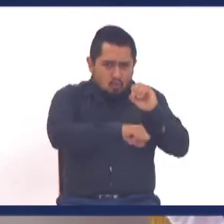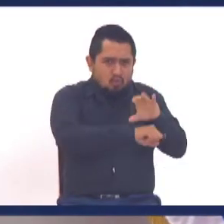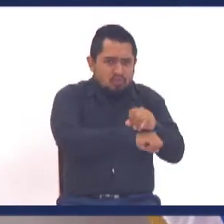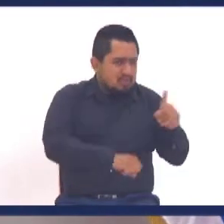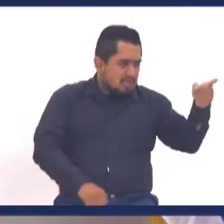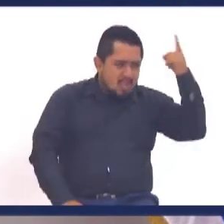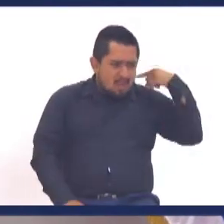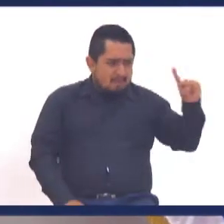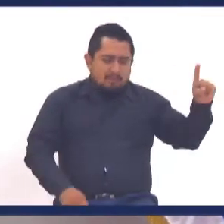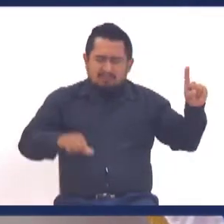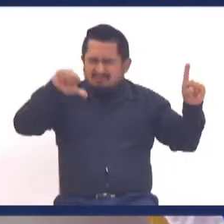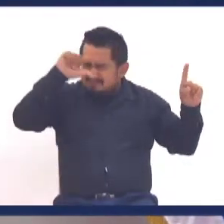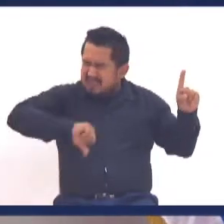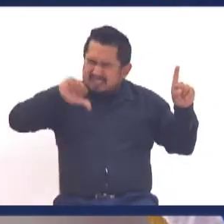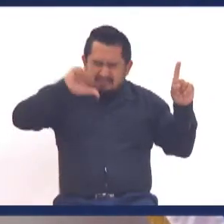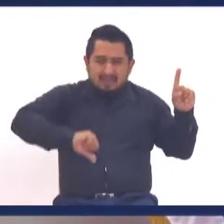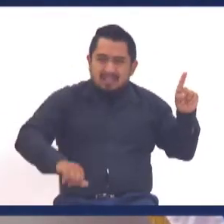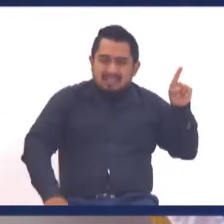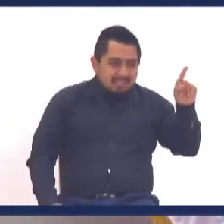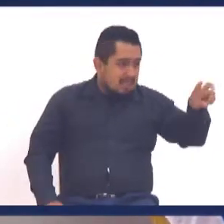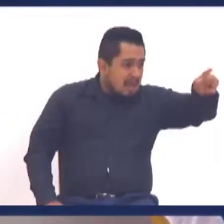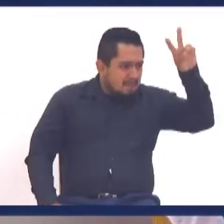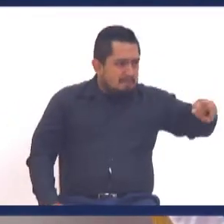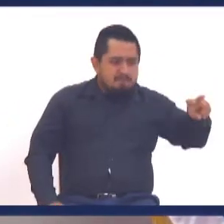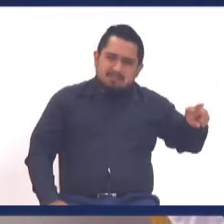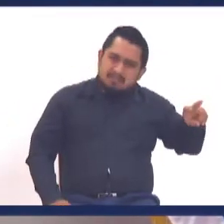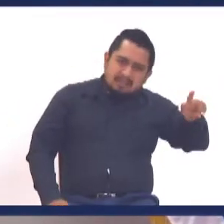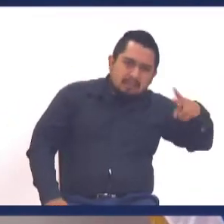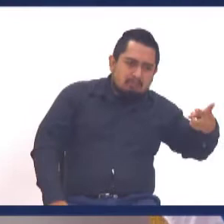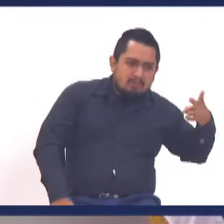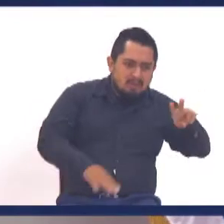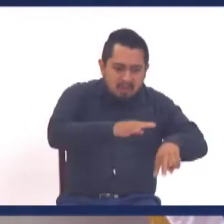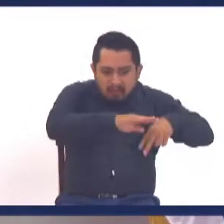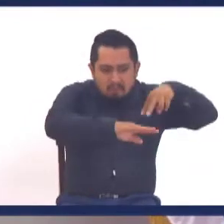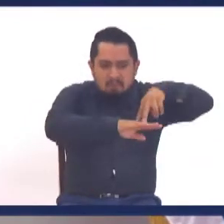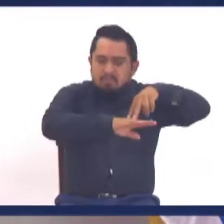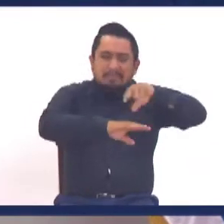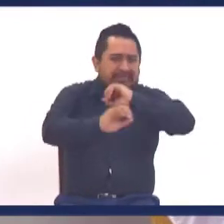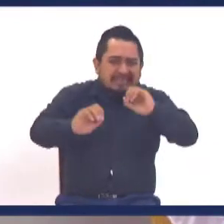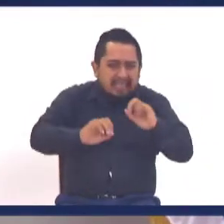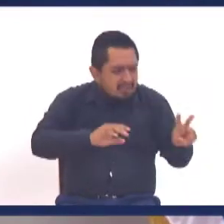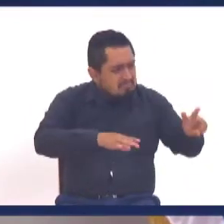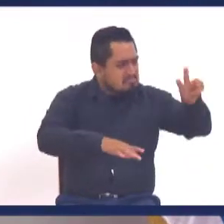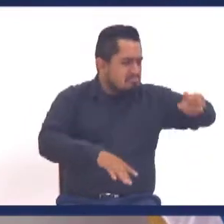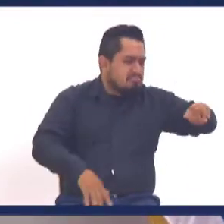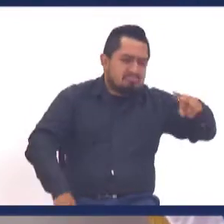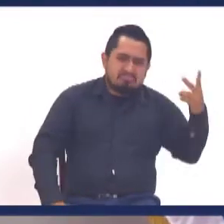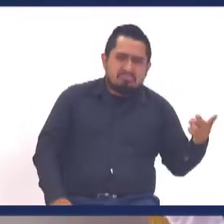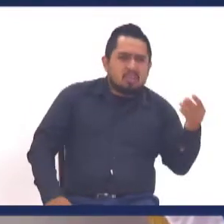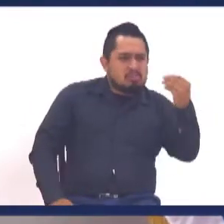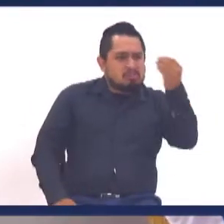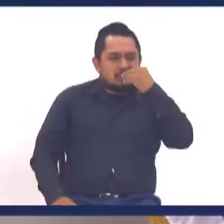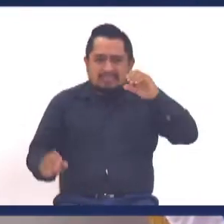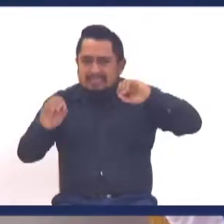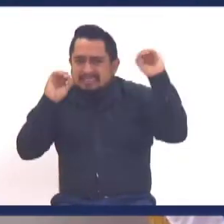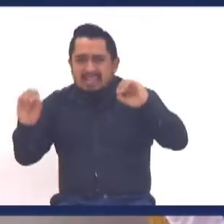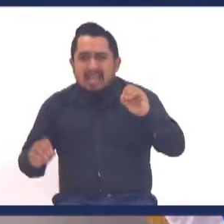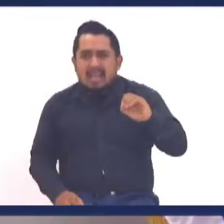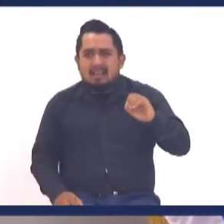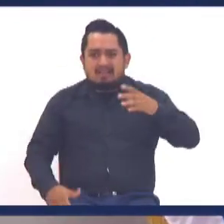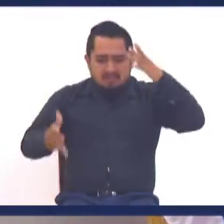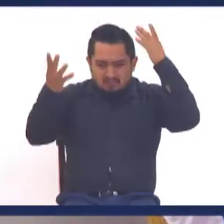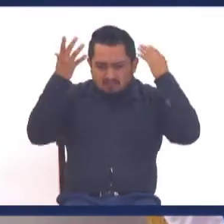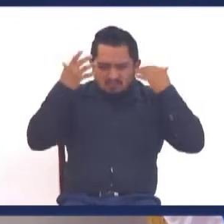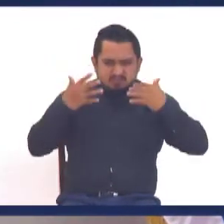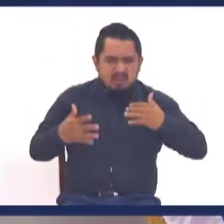mal ese hombre pasaba tirado en la cama no se levantaban atrás ni adelante no quería comer se había